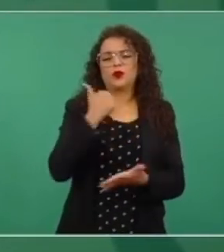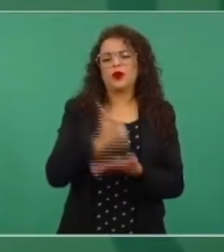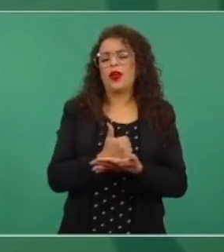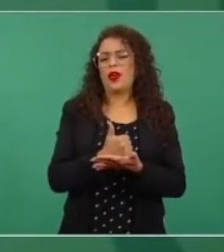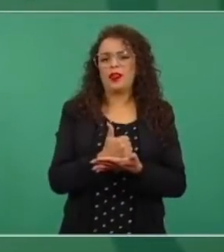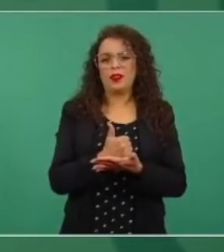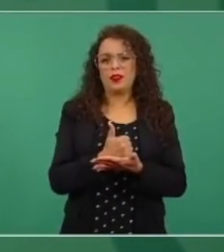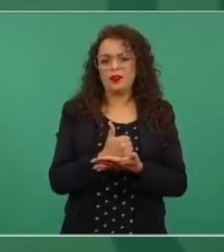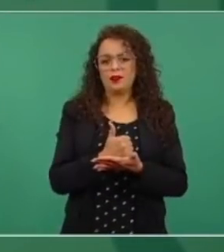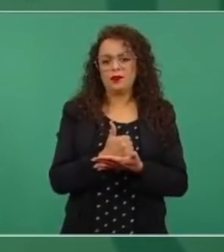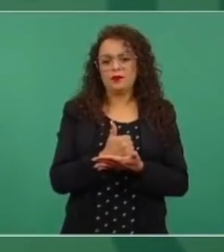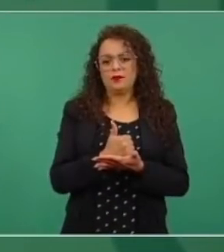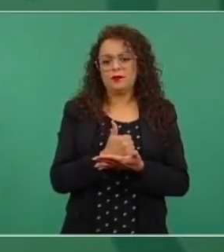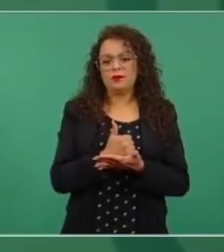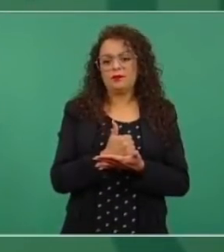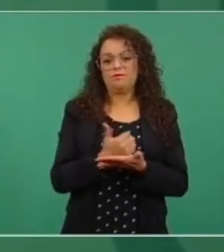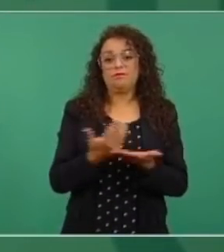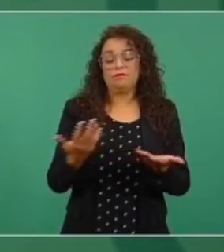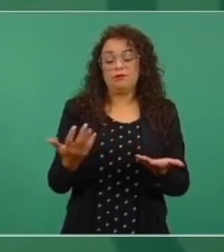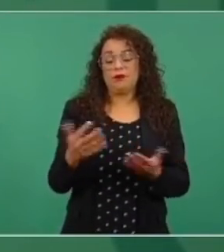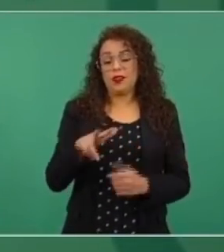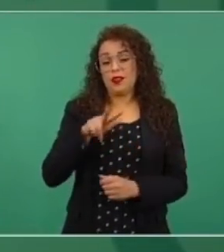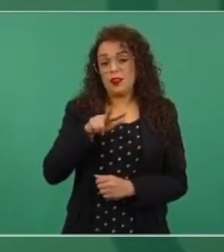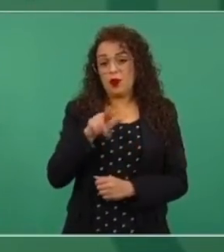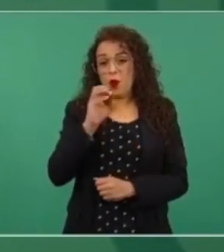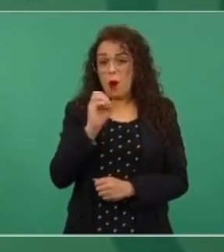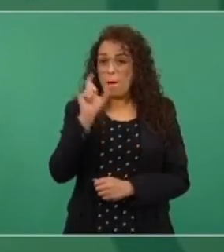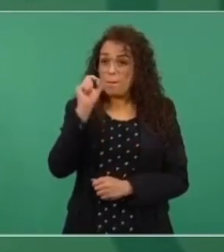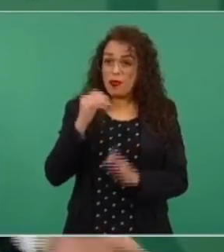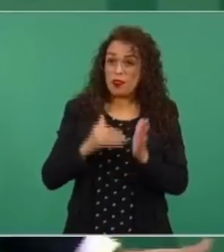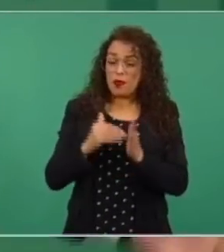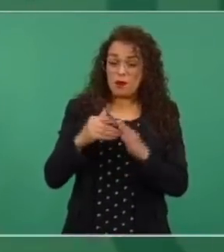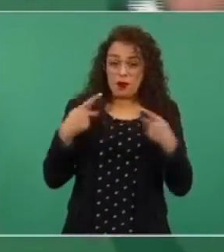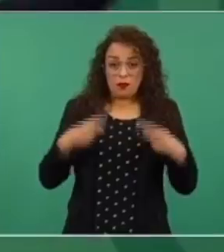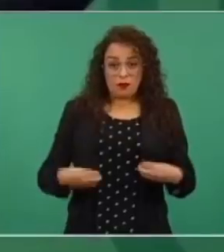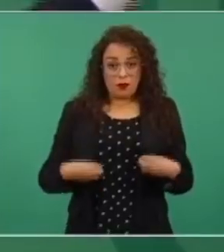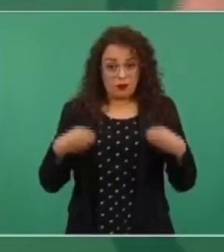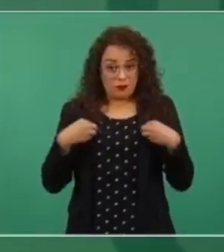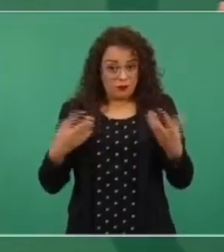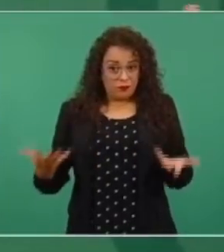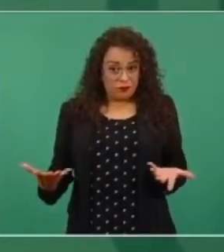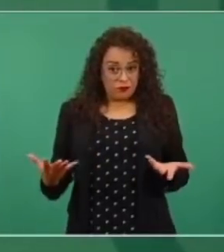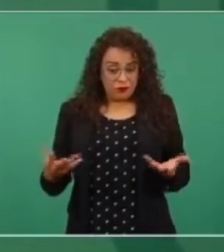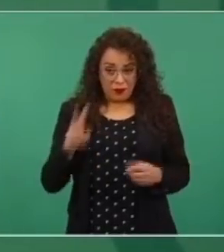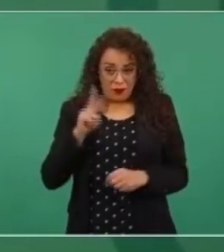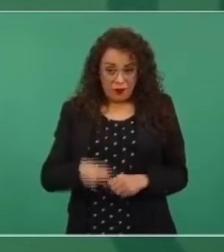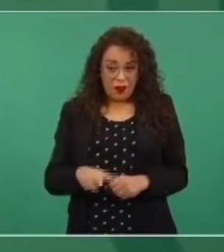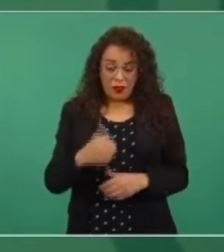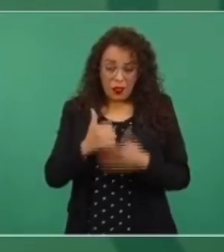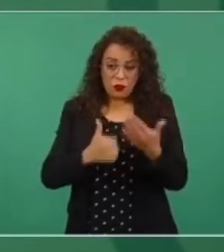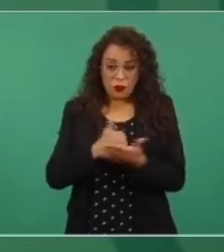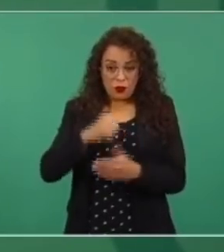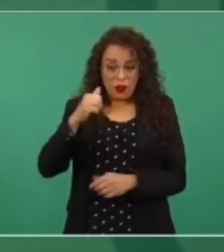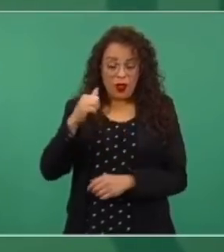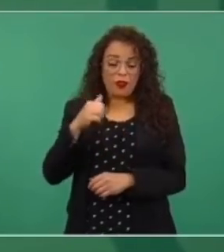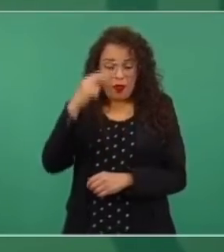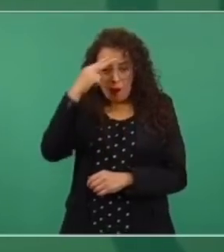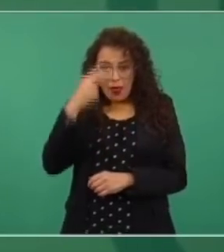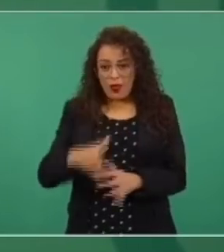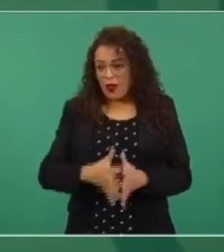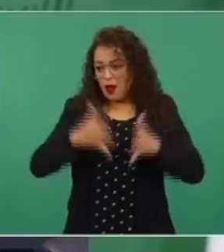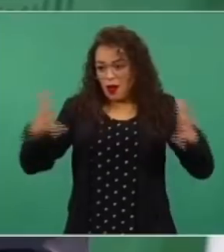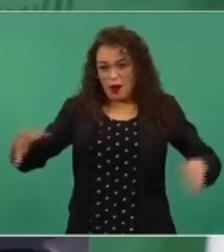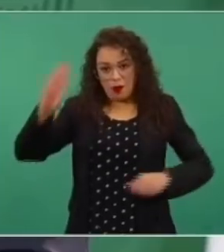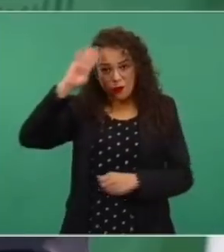pensando en 18, 20 millones de habitantes, que es la gran Ciudad de México, ¿sí?